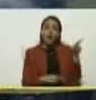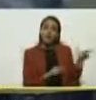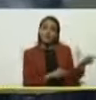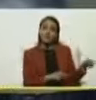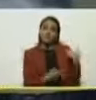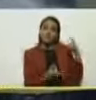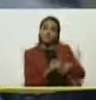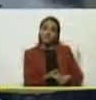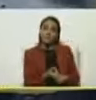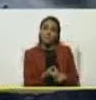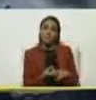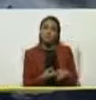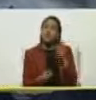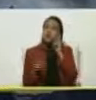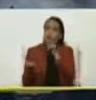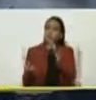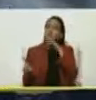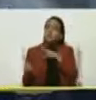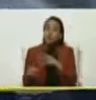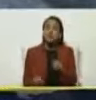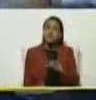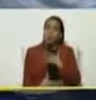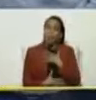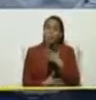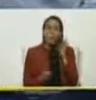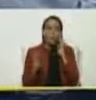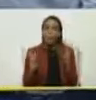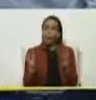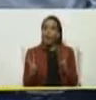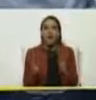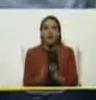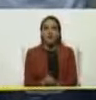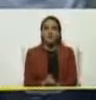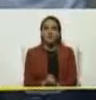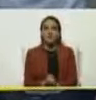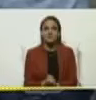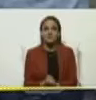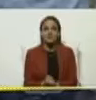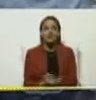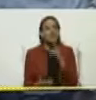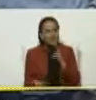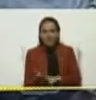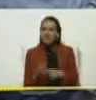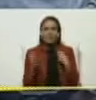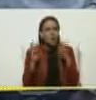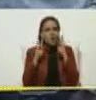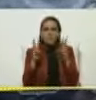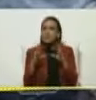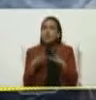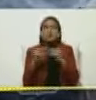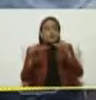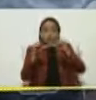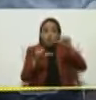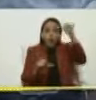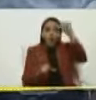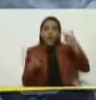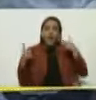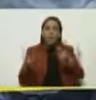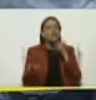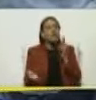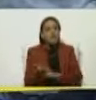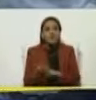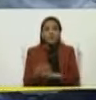También me impresiona mucho, me impresionó demasiado, se los digo, toda la película, pero el